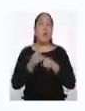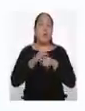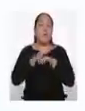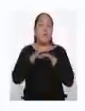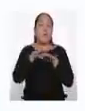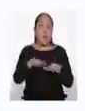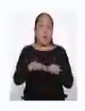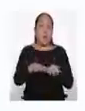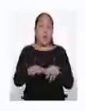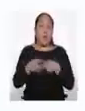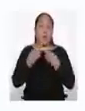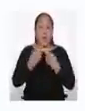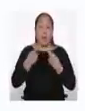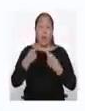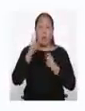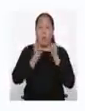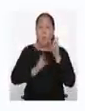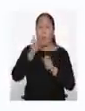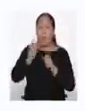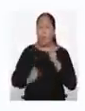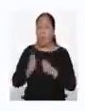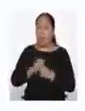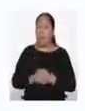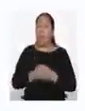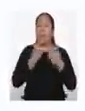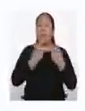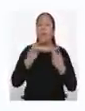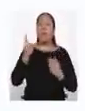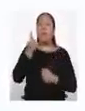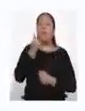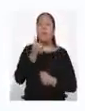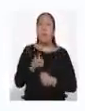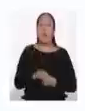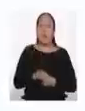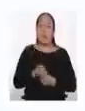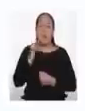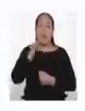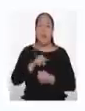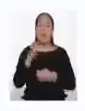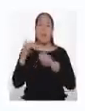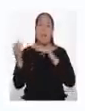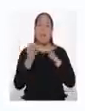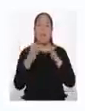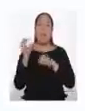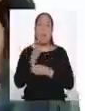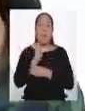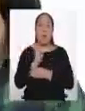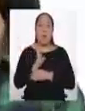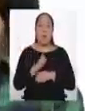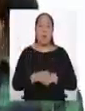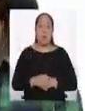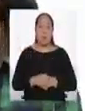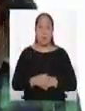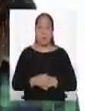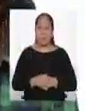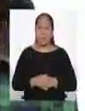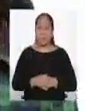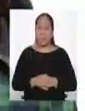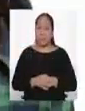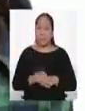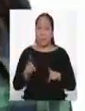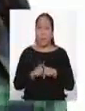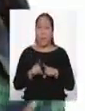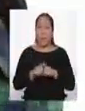influyeron los recursos humanos y económicos en el resultado de la guerra con el Ecuador. Además,